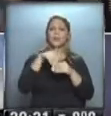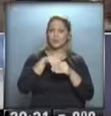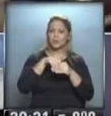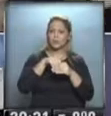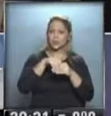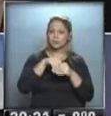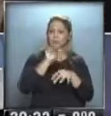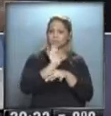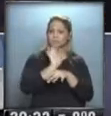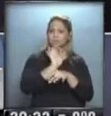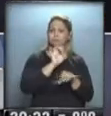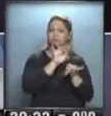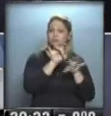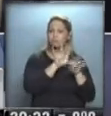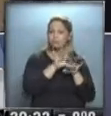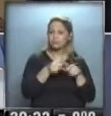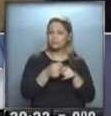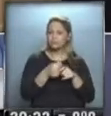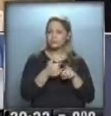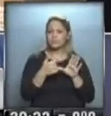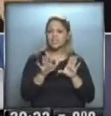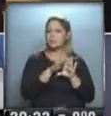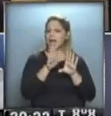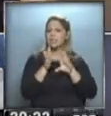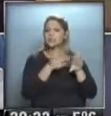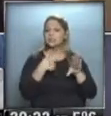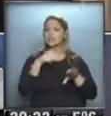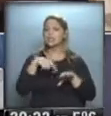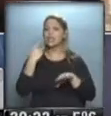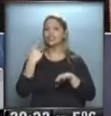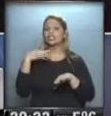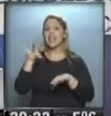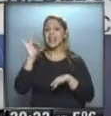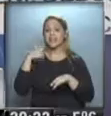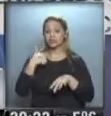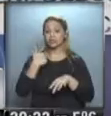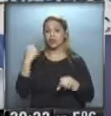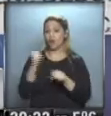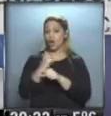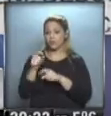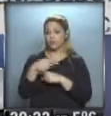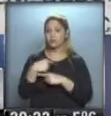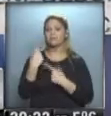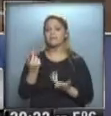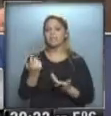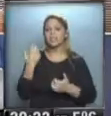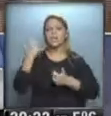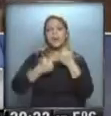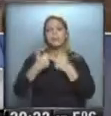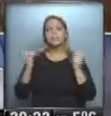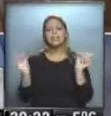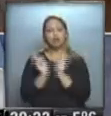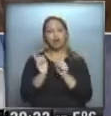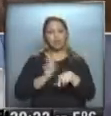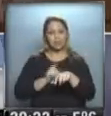elección primaria, que hay más dispersión todavía que en la elección legislativa, con una campaña muy corta,